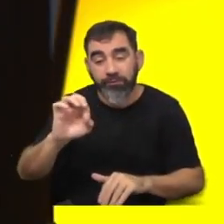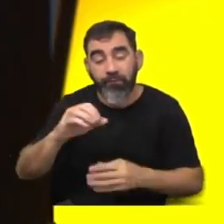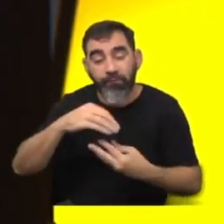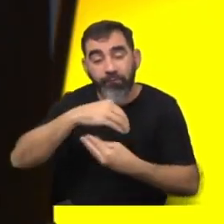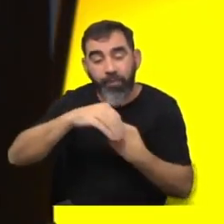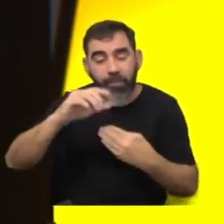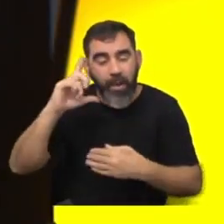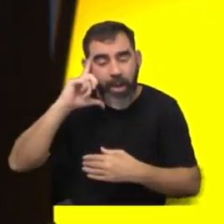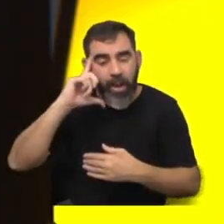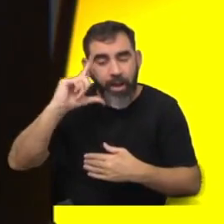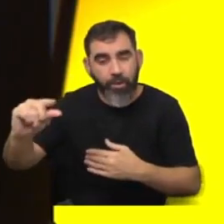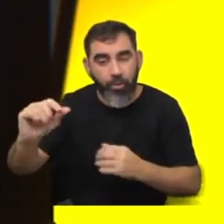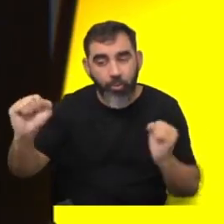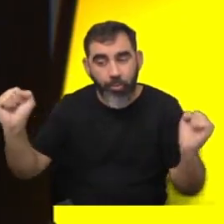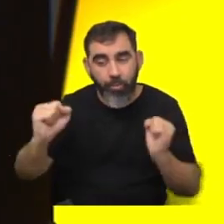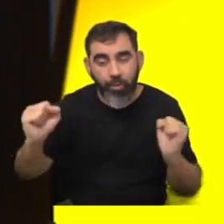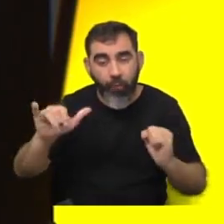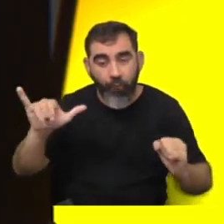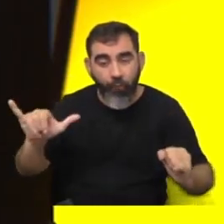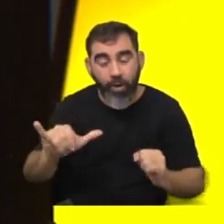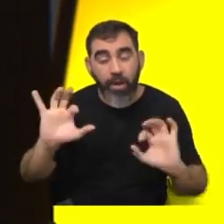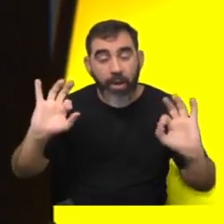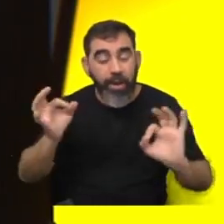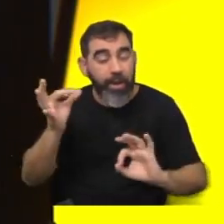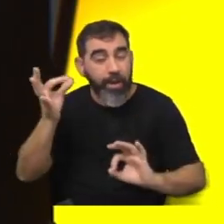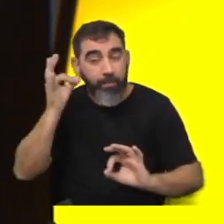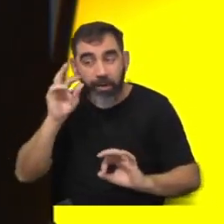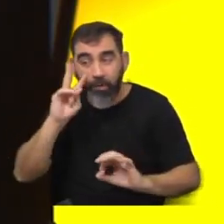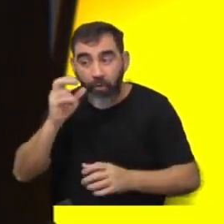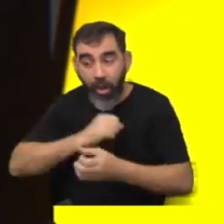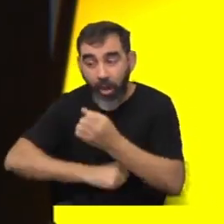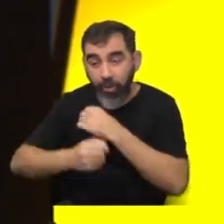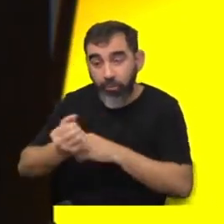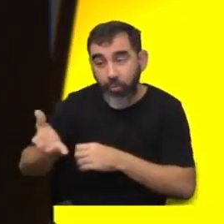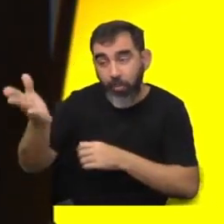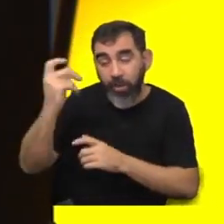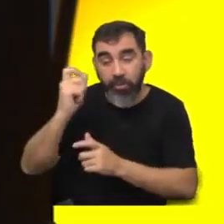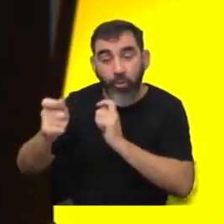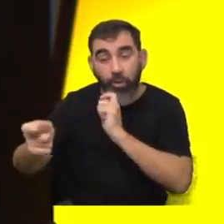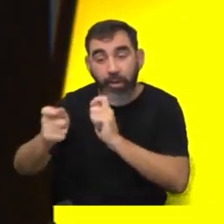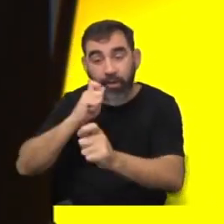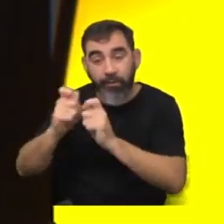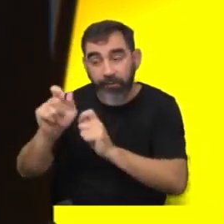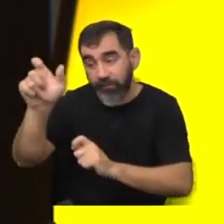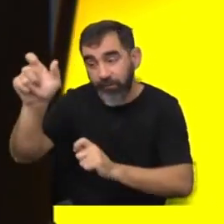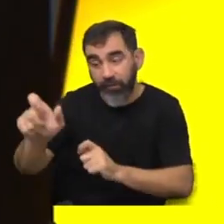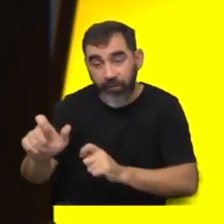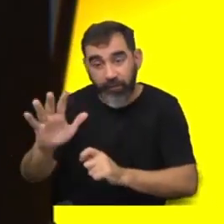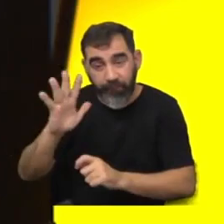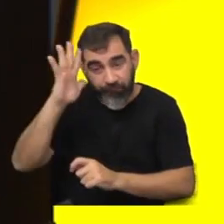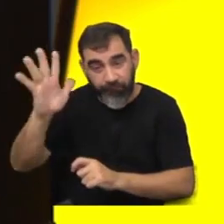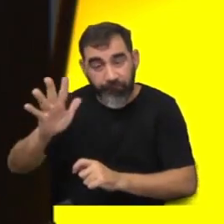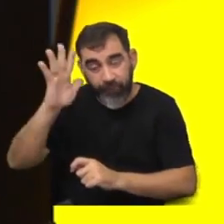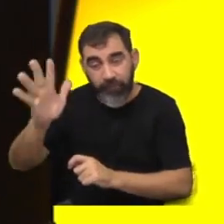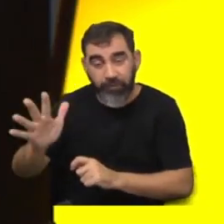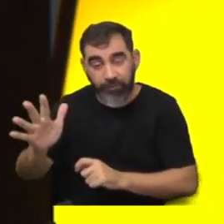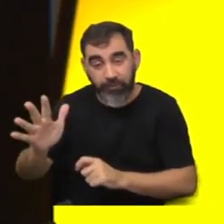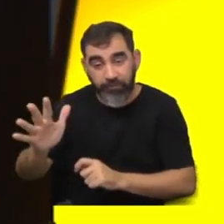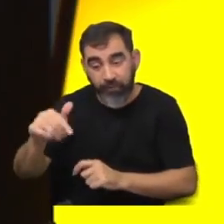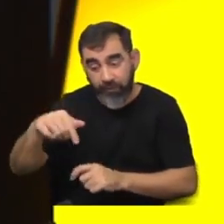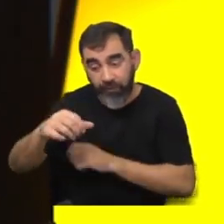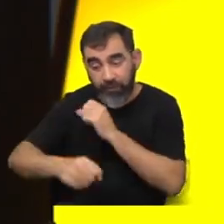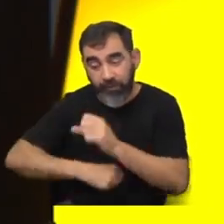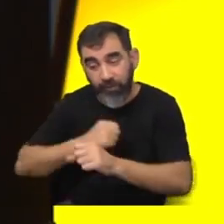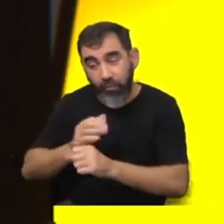familia lejos, que tenía miedo a volar, y su hermana Andrea vio el año pasado la entrevista que le hiciste a María Ángela aquí en Sobre Ciencia, y este año